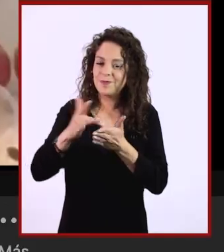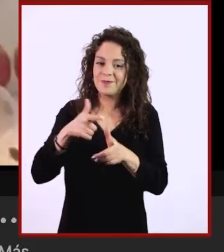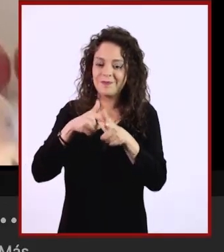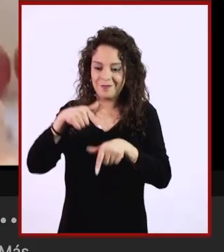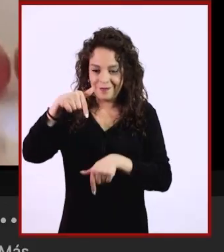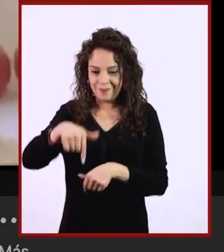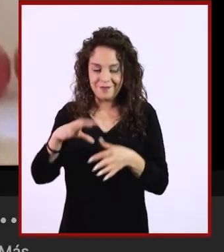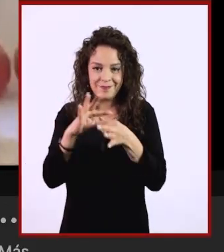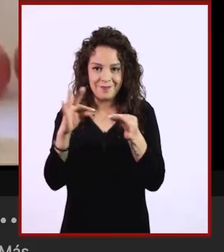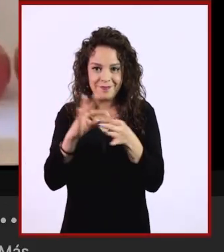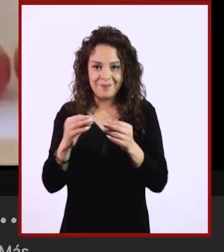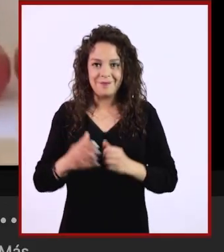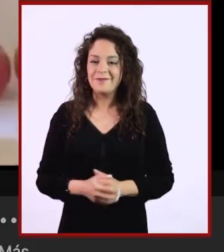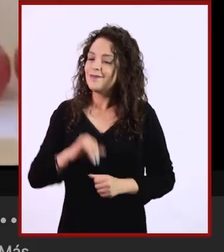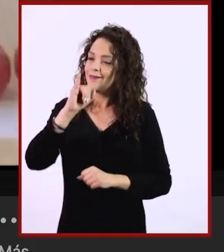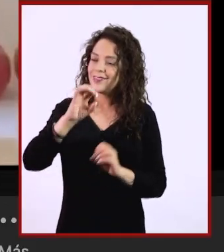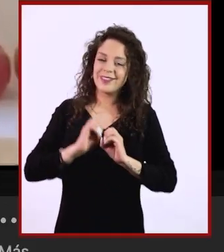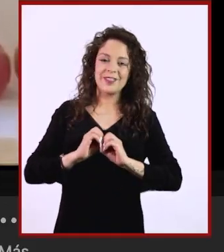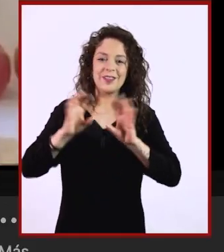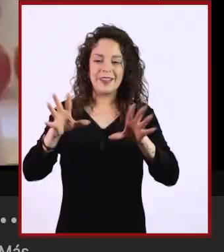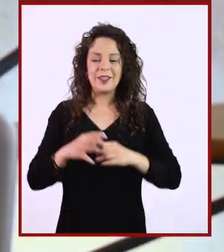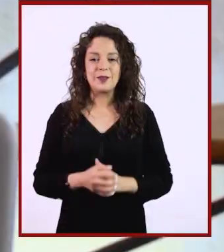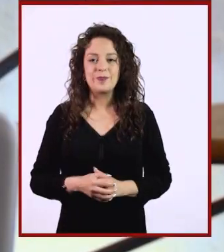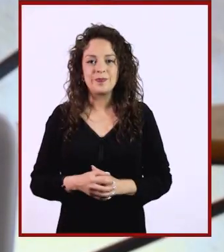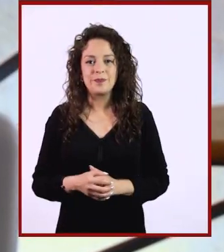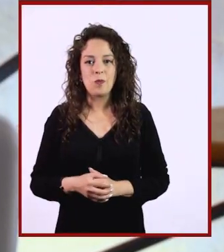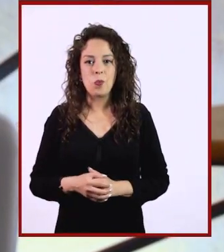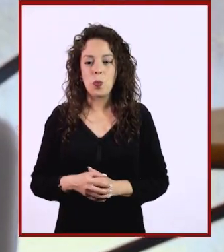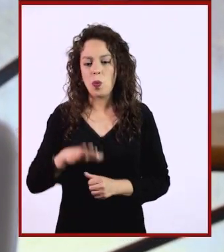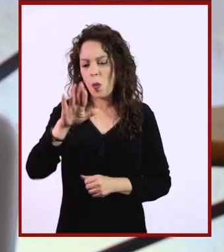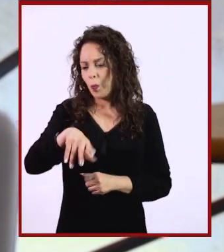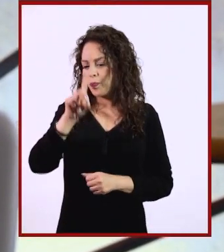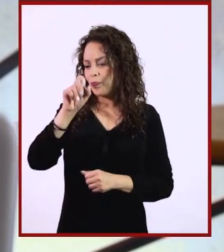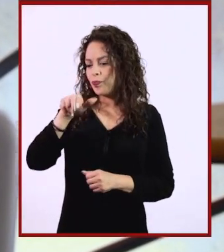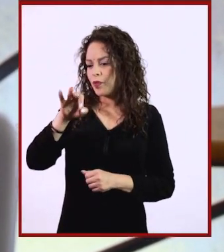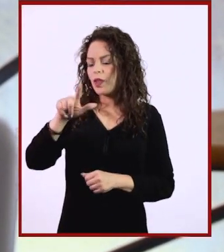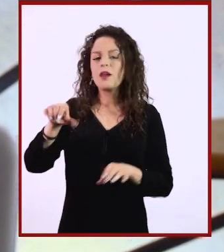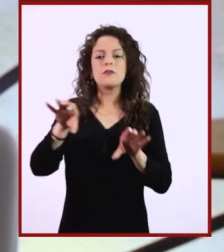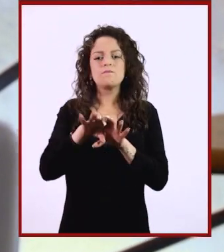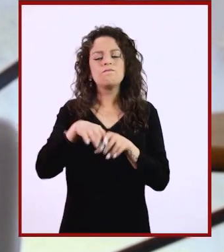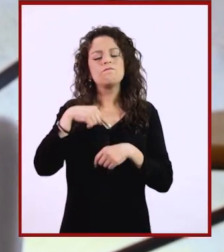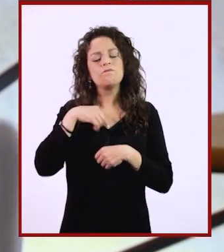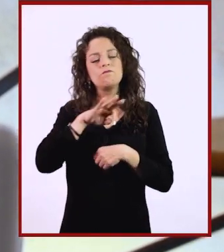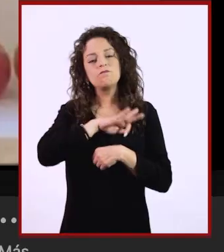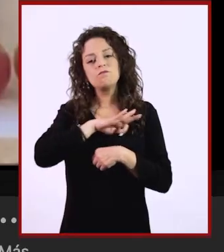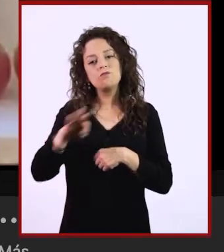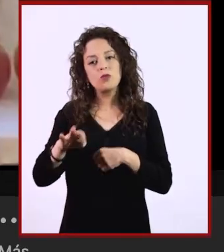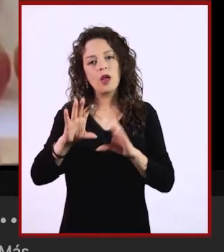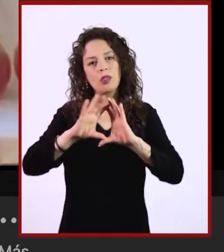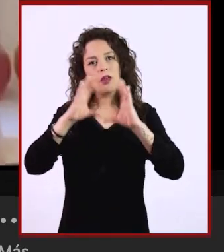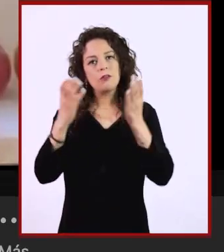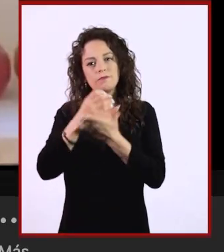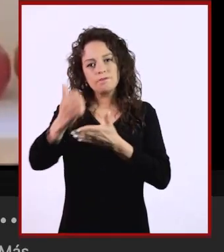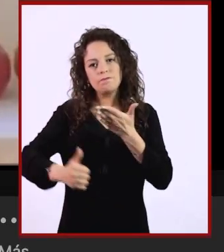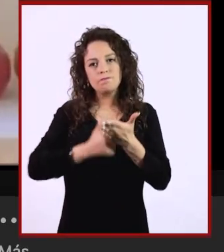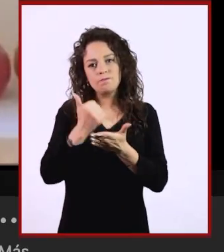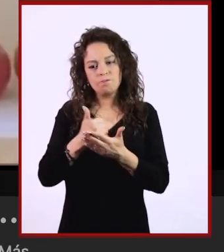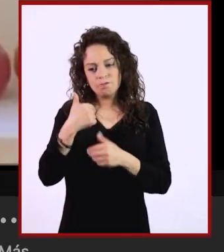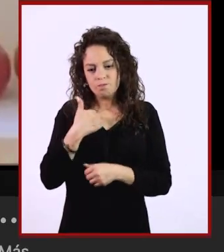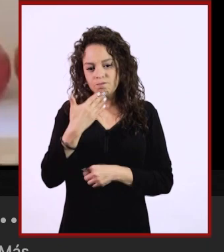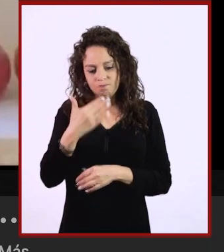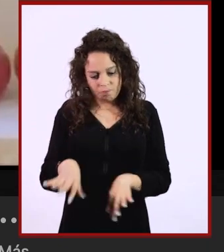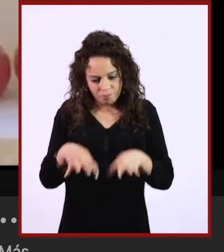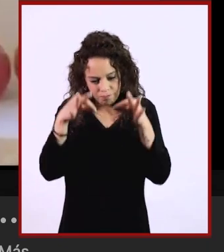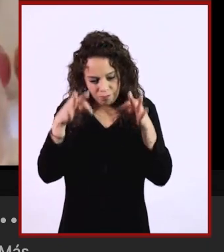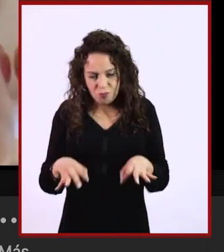nosotros. Claro. Daniela, ¿cómo puedo ser un buen ciudadano global? Ay, la pregunta del